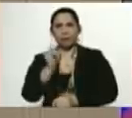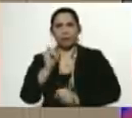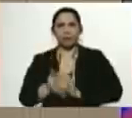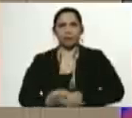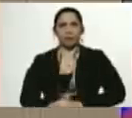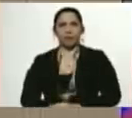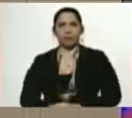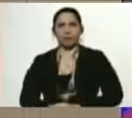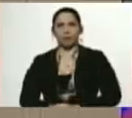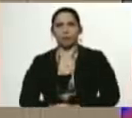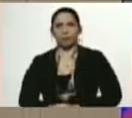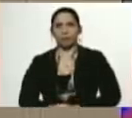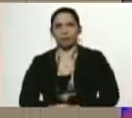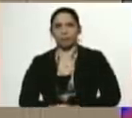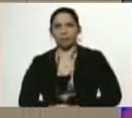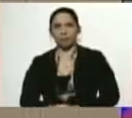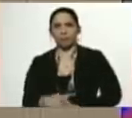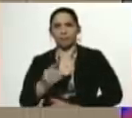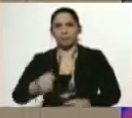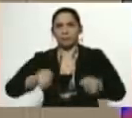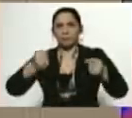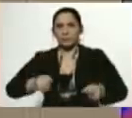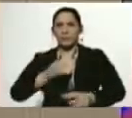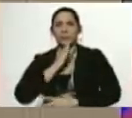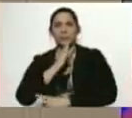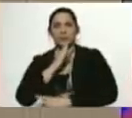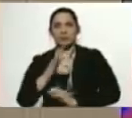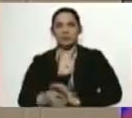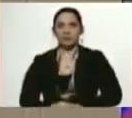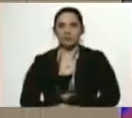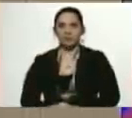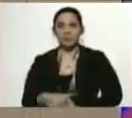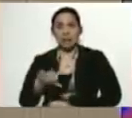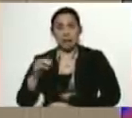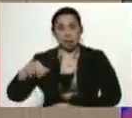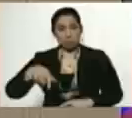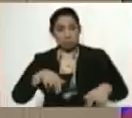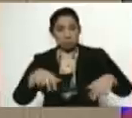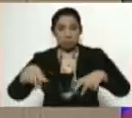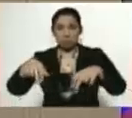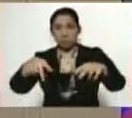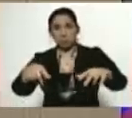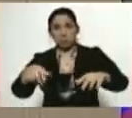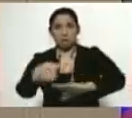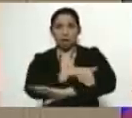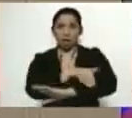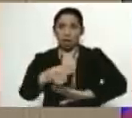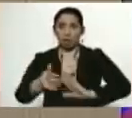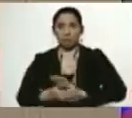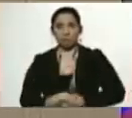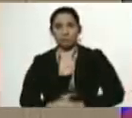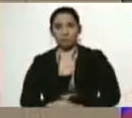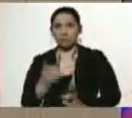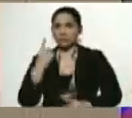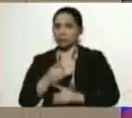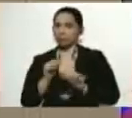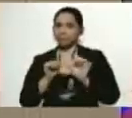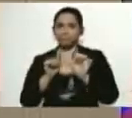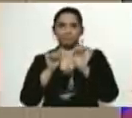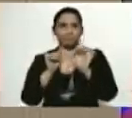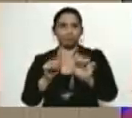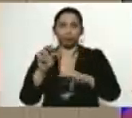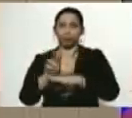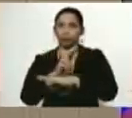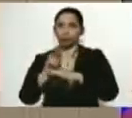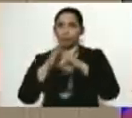un automercado, si está en un banco, si está caminando por la acera, por la calle, debe permanentemente